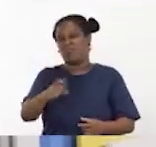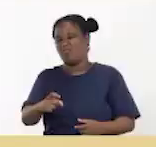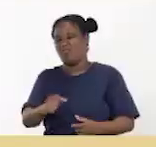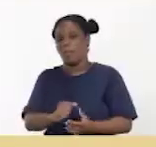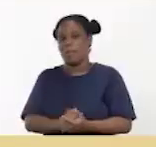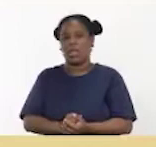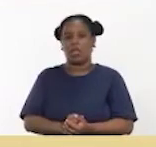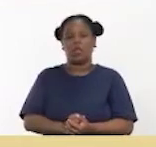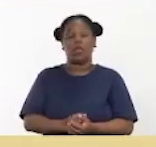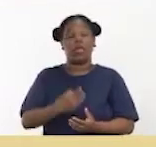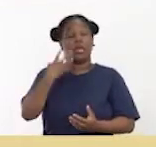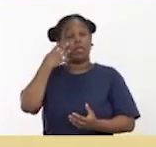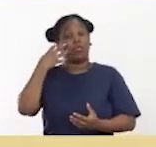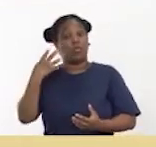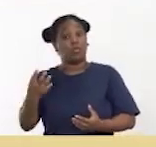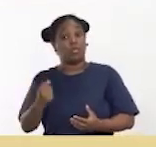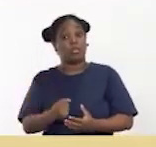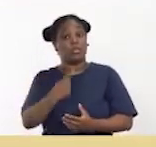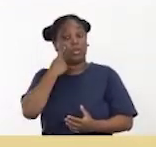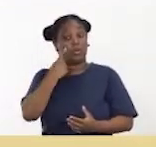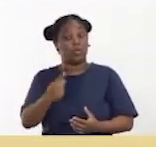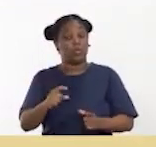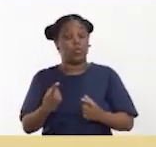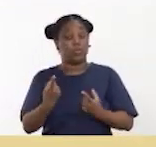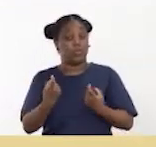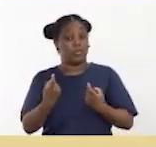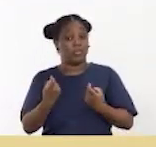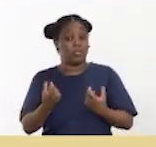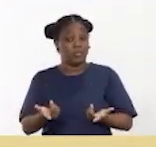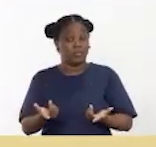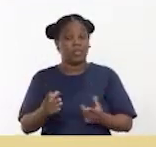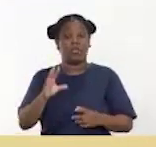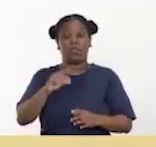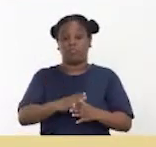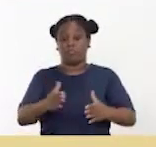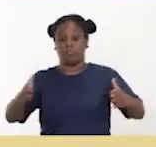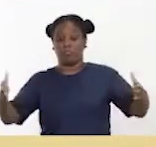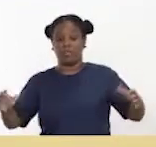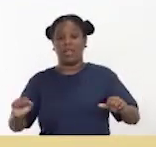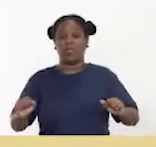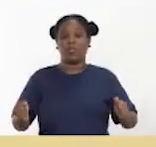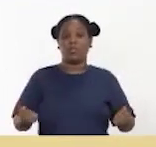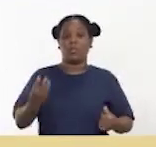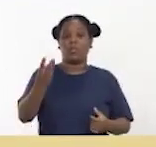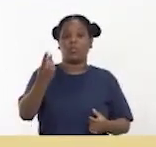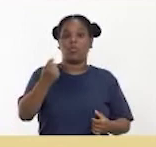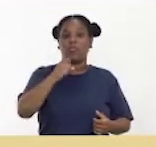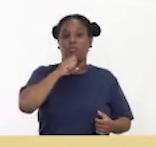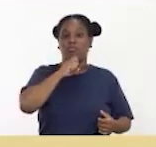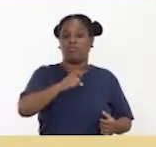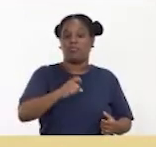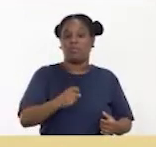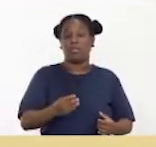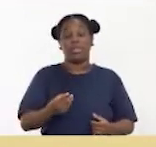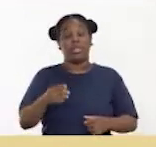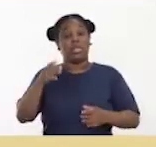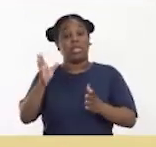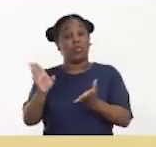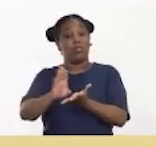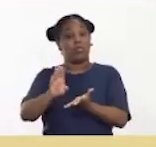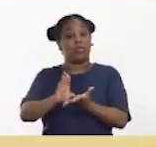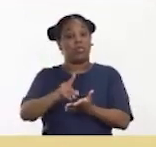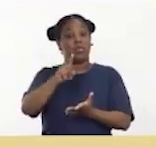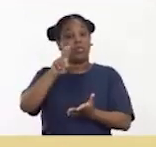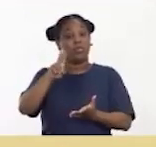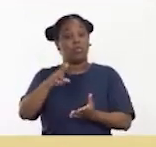que conozcan por qué es necesario ampliar el dominio de los números complejos y que en el libro de 12 grados se da a partir